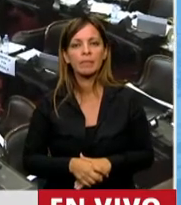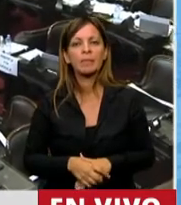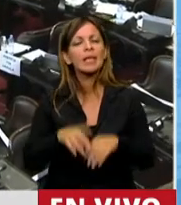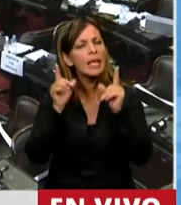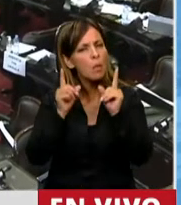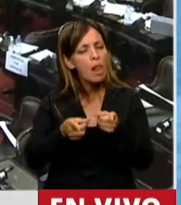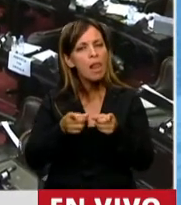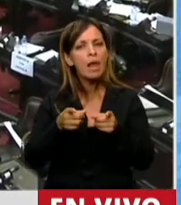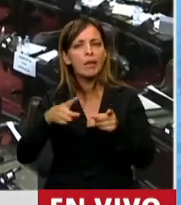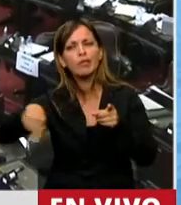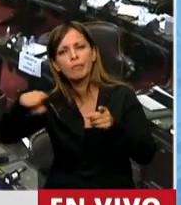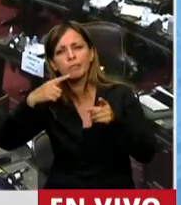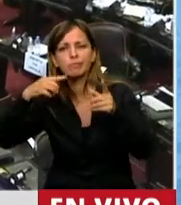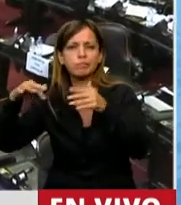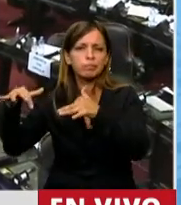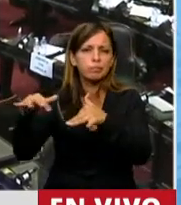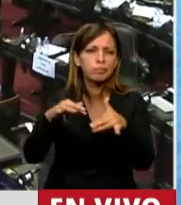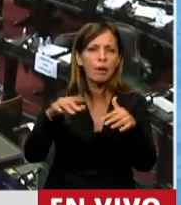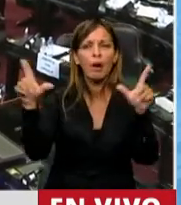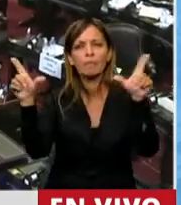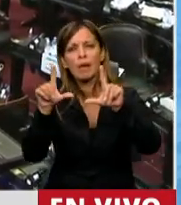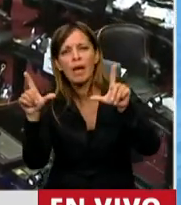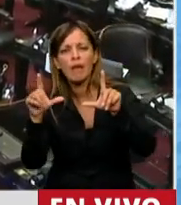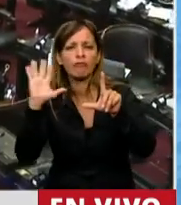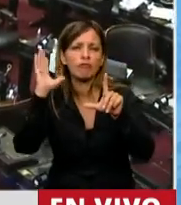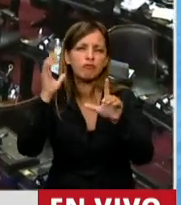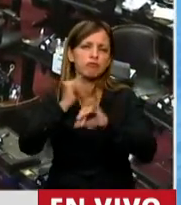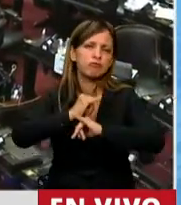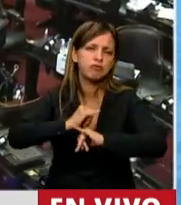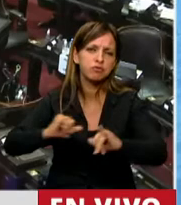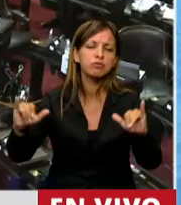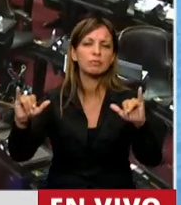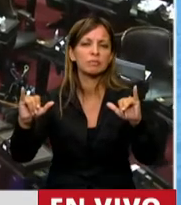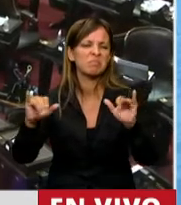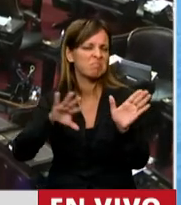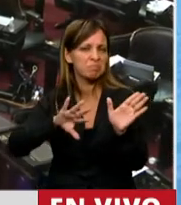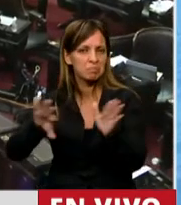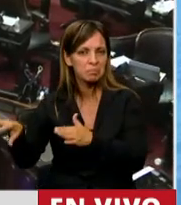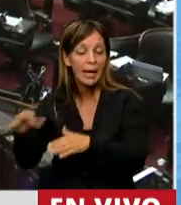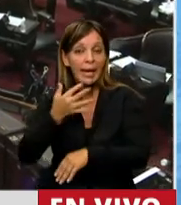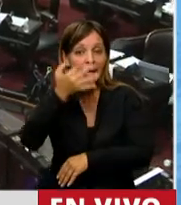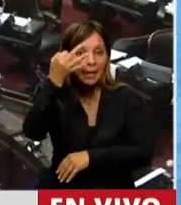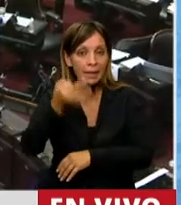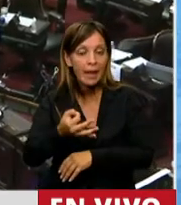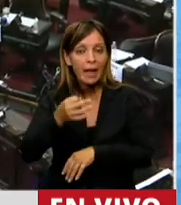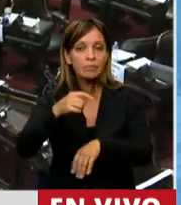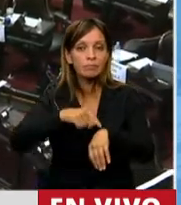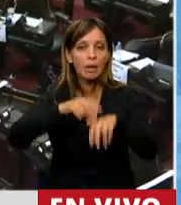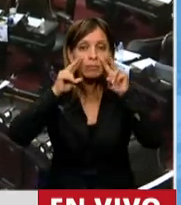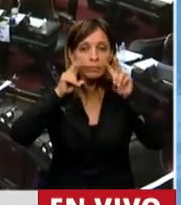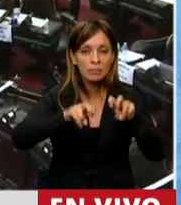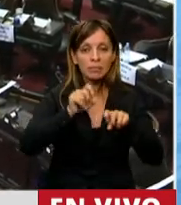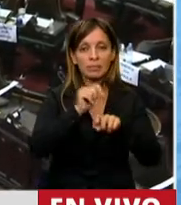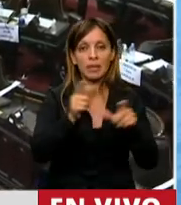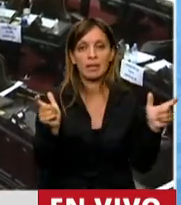de todo lo que se dijo públicamente o en los medios, la realidad es que la investigación que hizo la